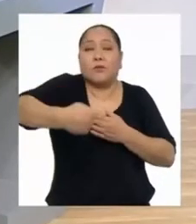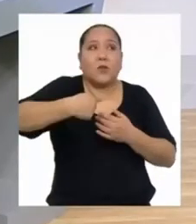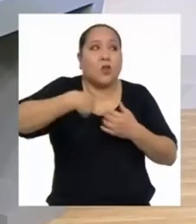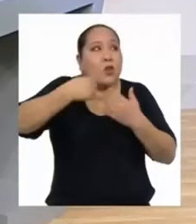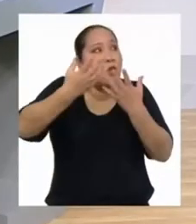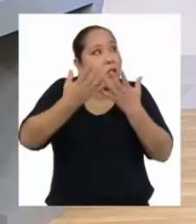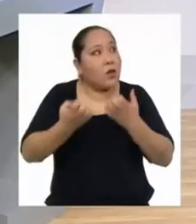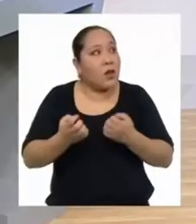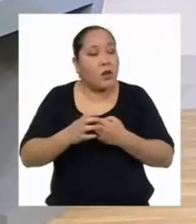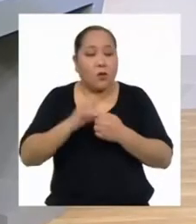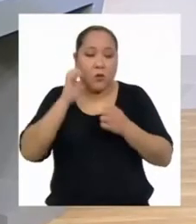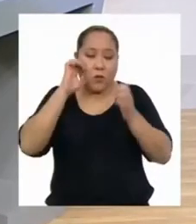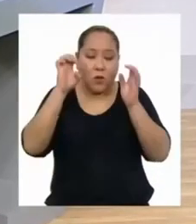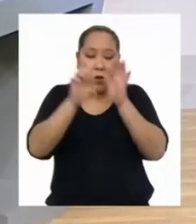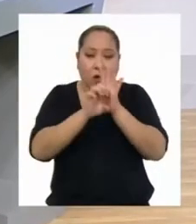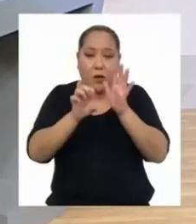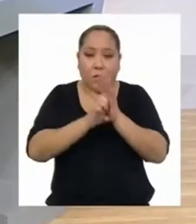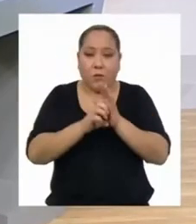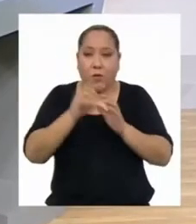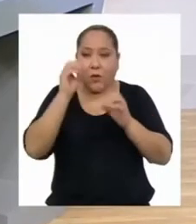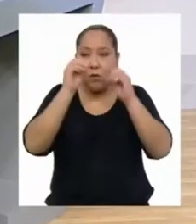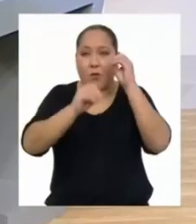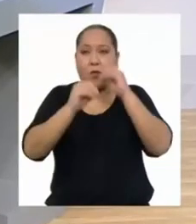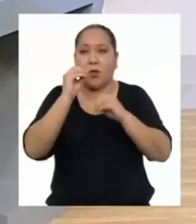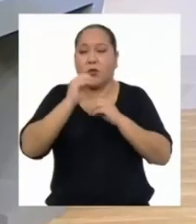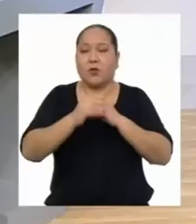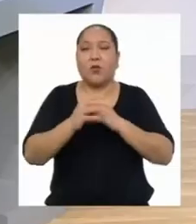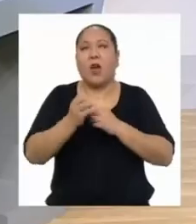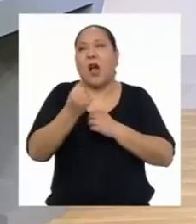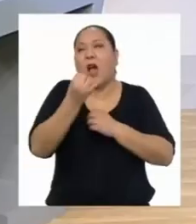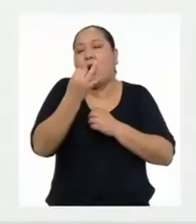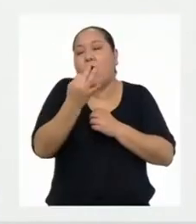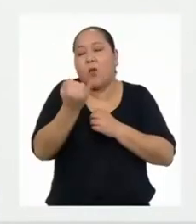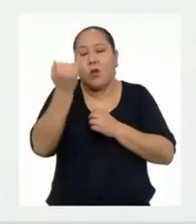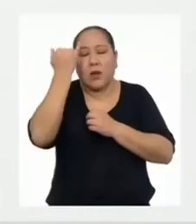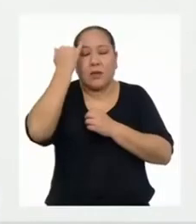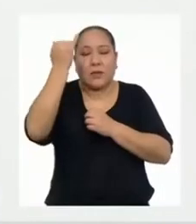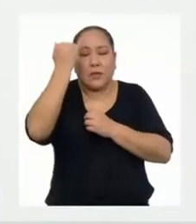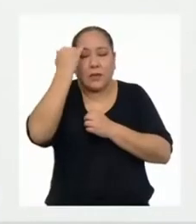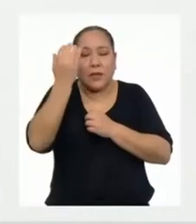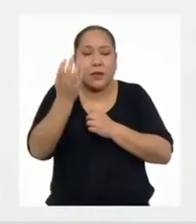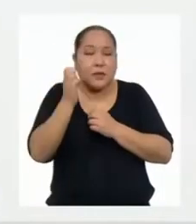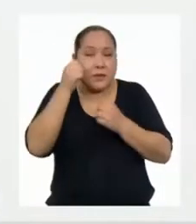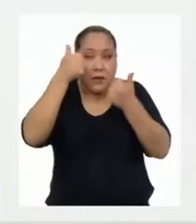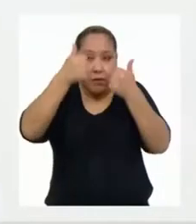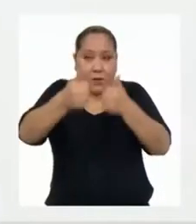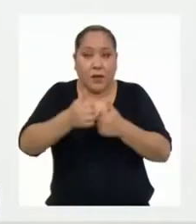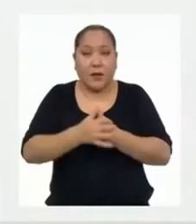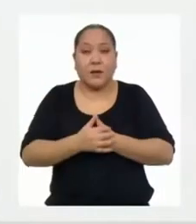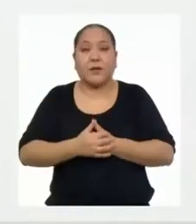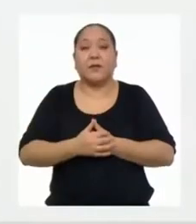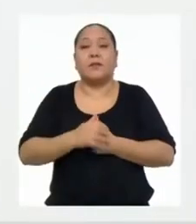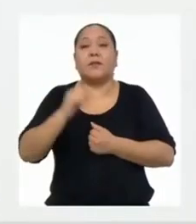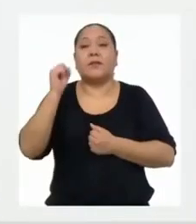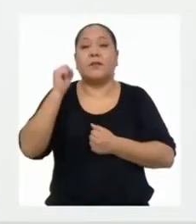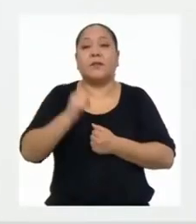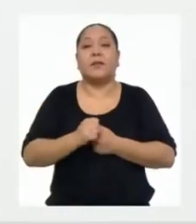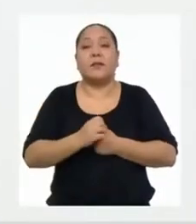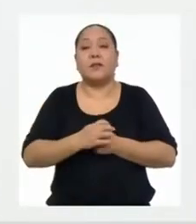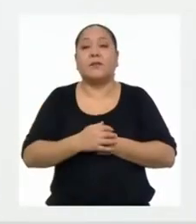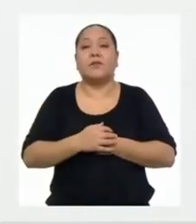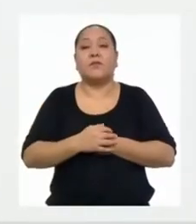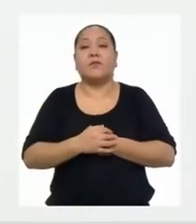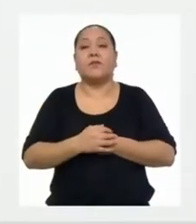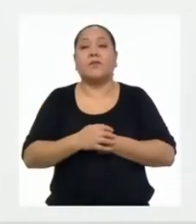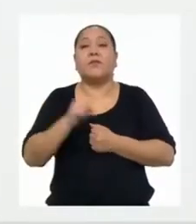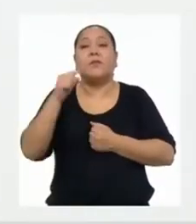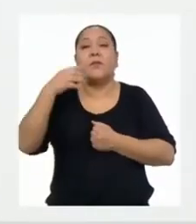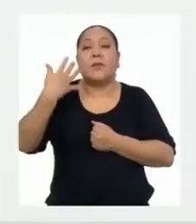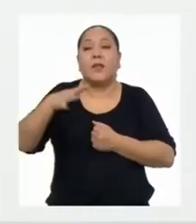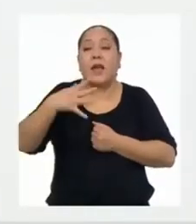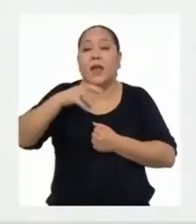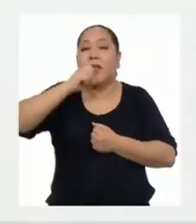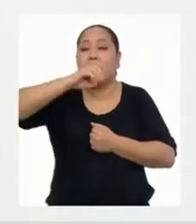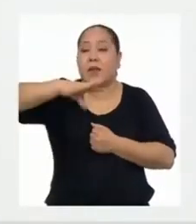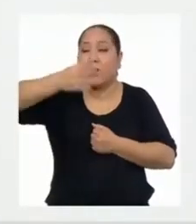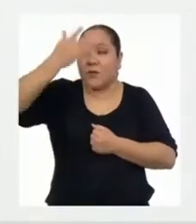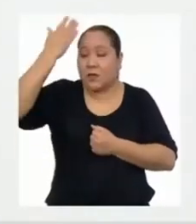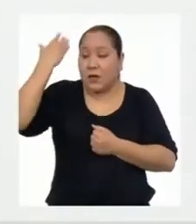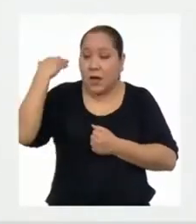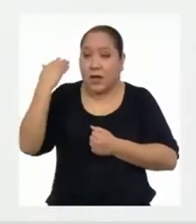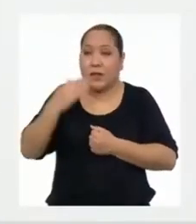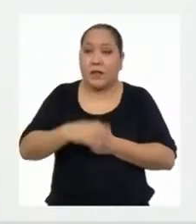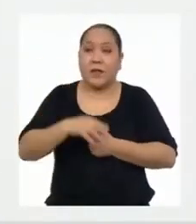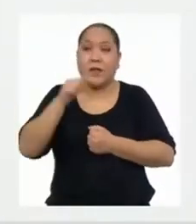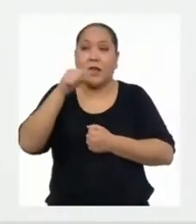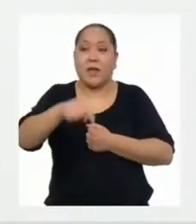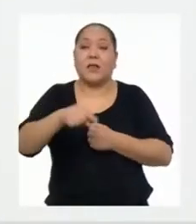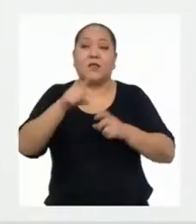ejemplo, colocar solo un par de ideas, ¿estaría bien? Sí, como mencionamos hace un momento,